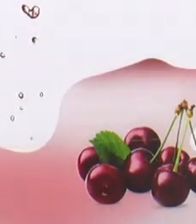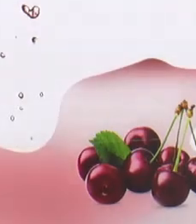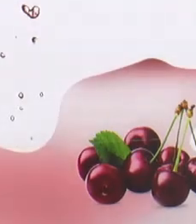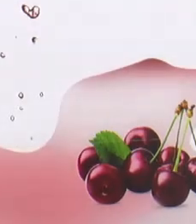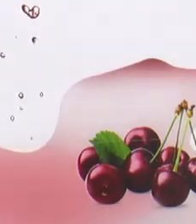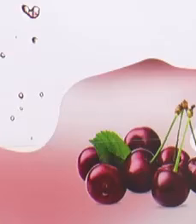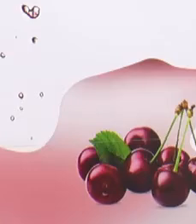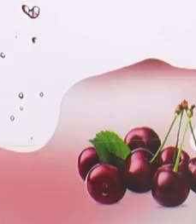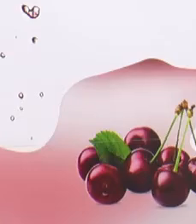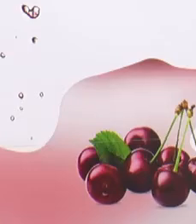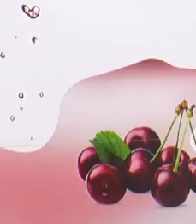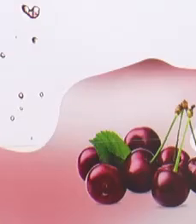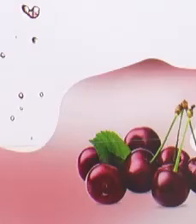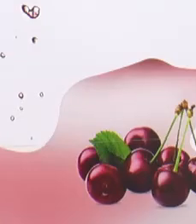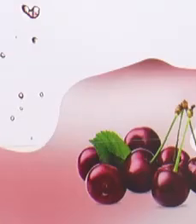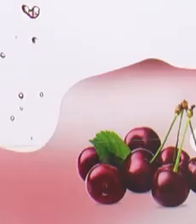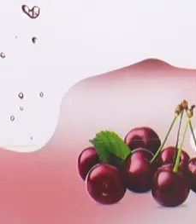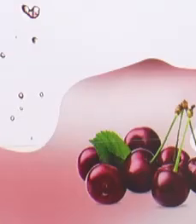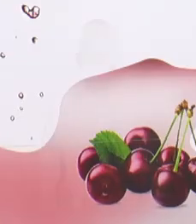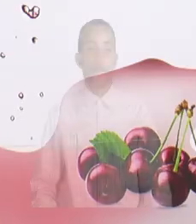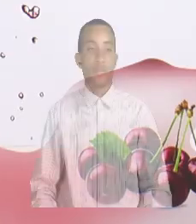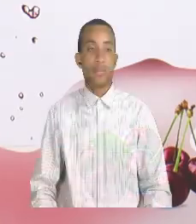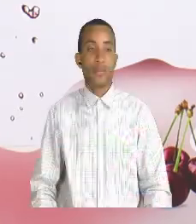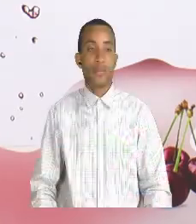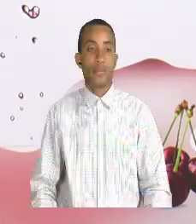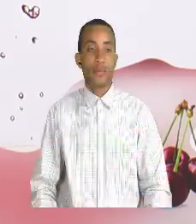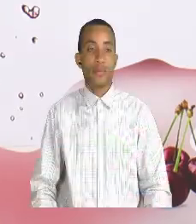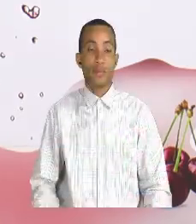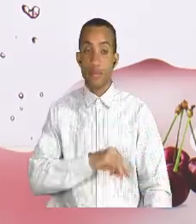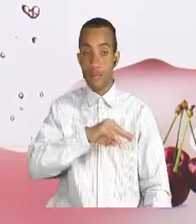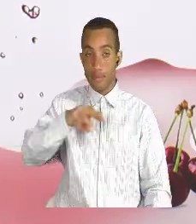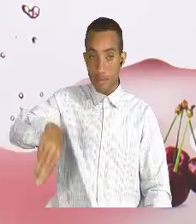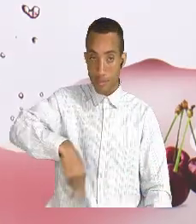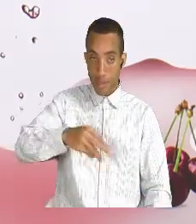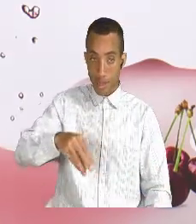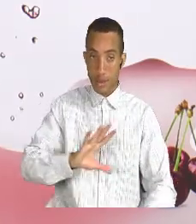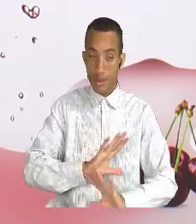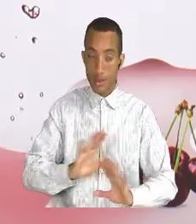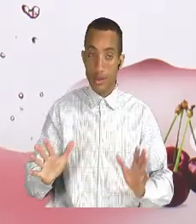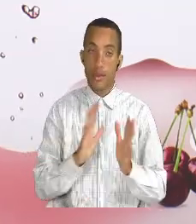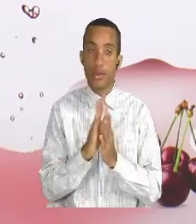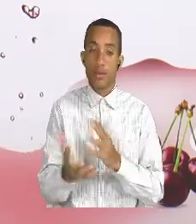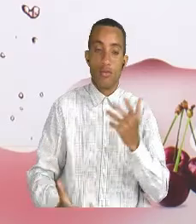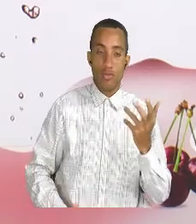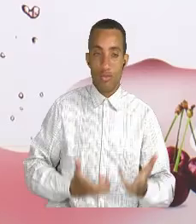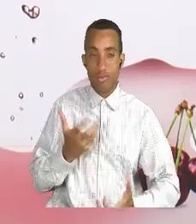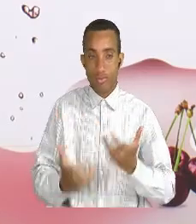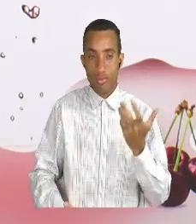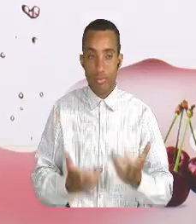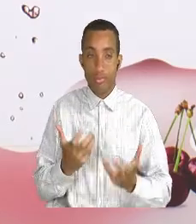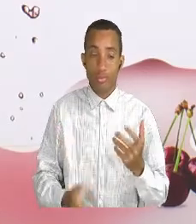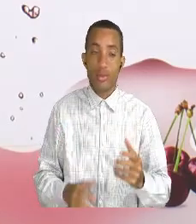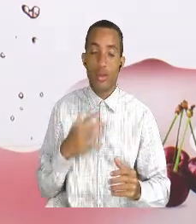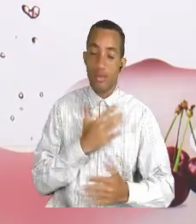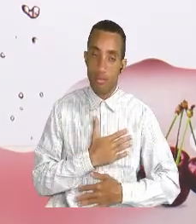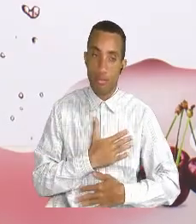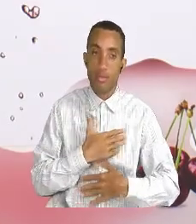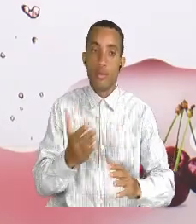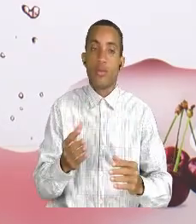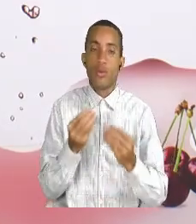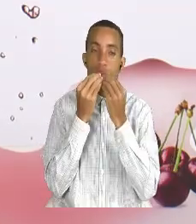semana, mi querida Barranca Bermeja, y estamos aquí una vez más en este su programa A Pedir de Boca. Me encanta saludarlos, como siempre se los digo, y enviarles ese